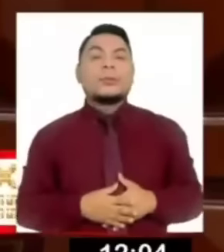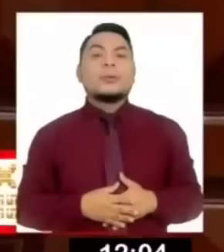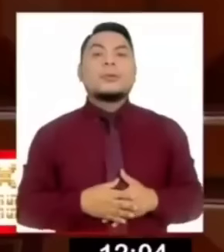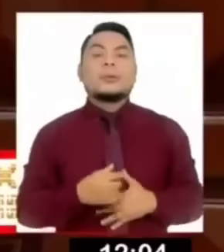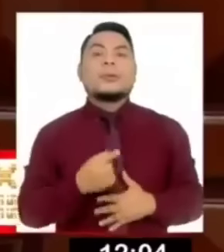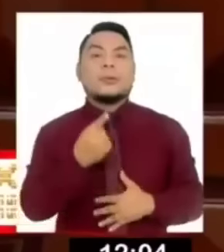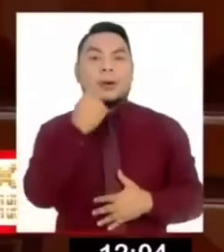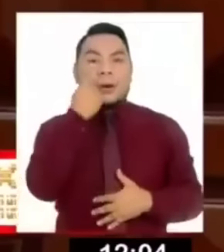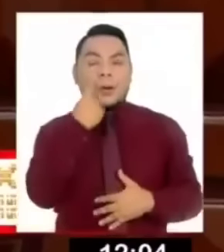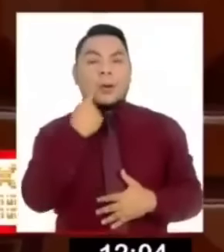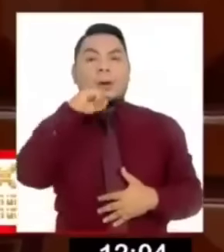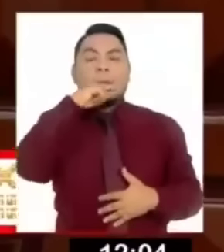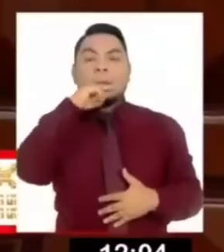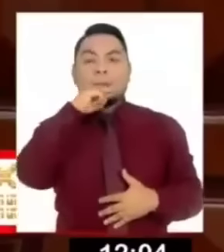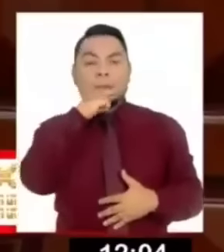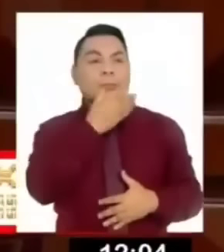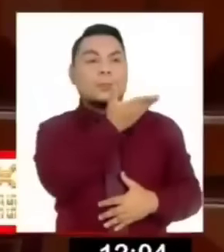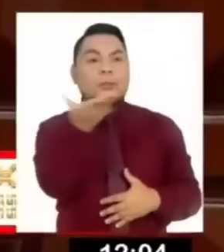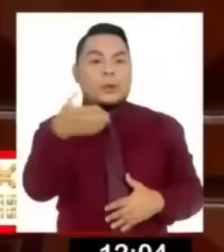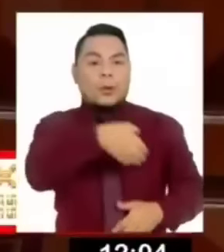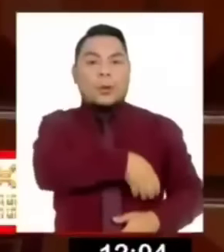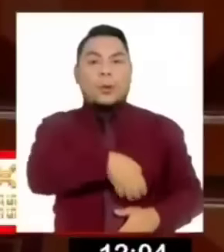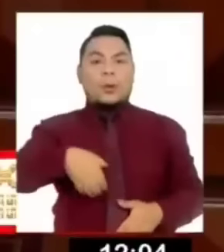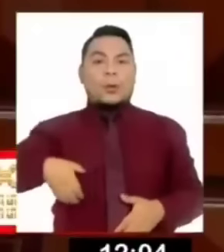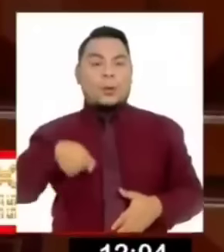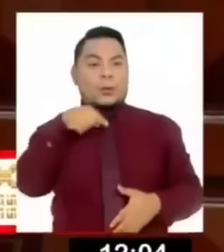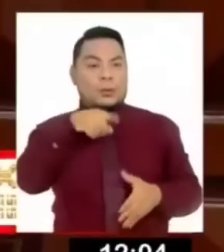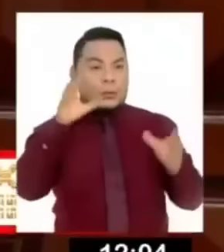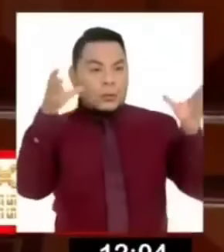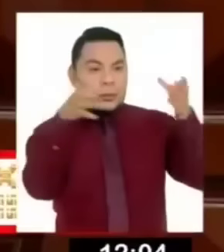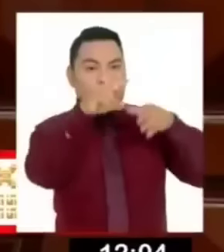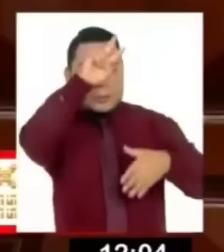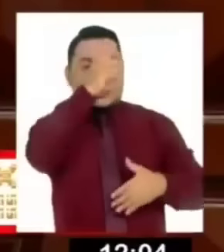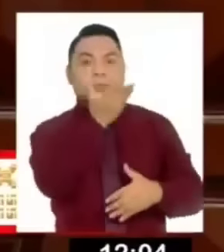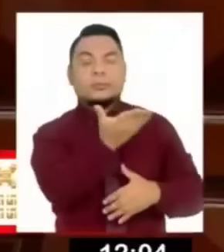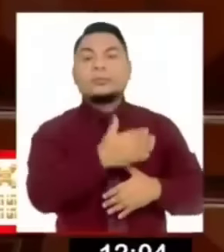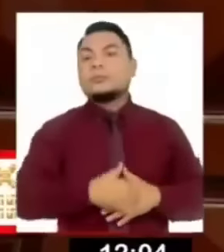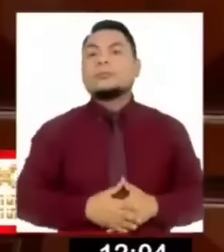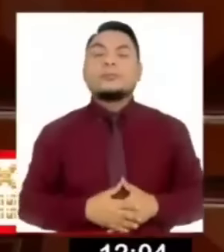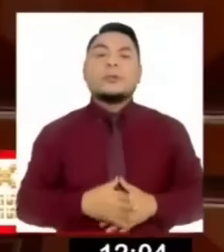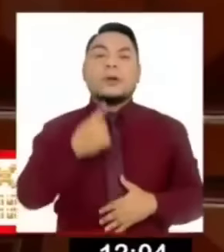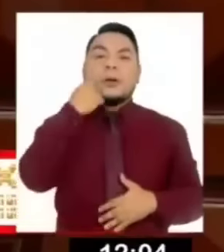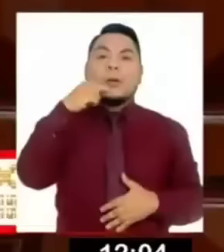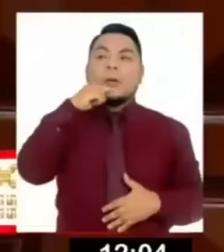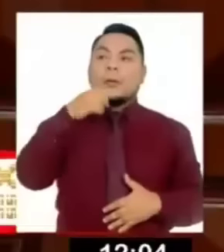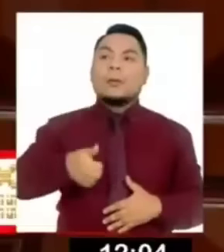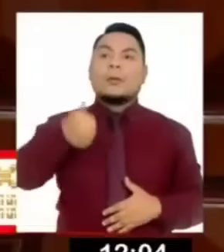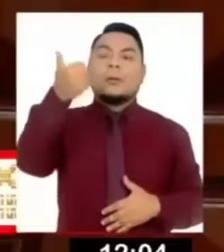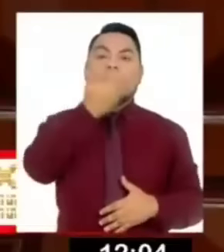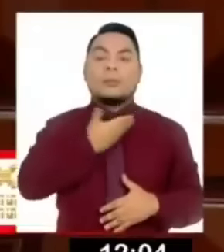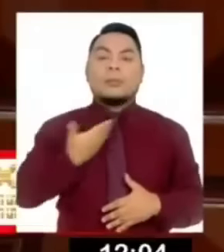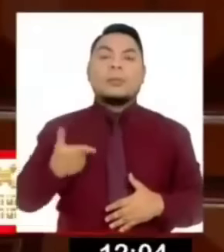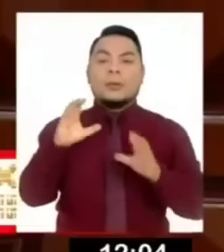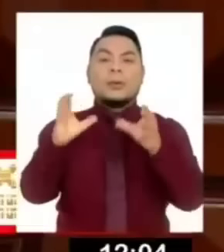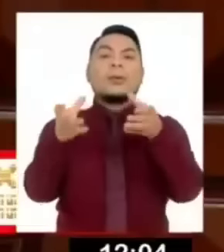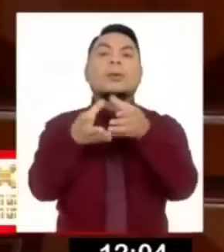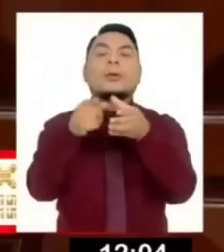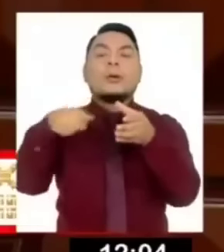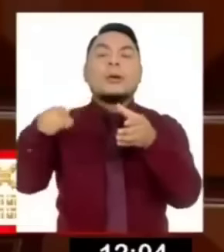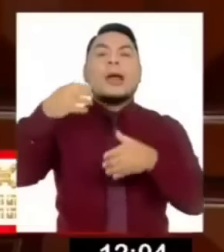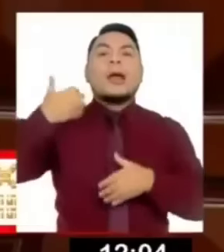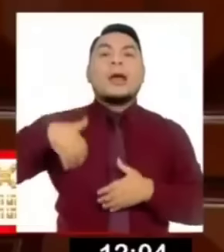señores y señoras congresistas de la República, señores presidentes de las hermanas repúblicas